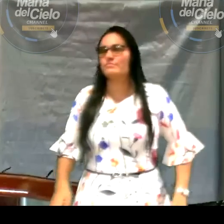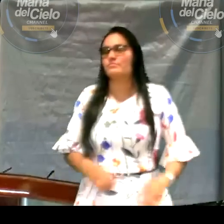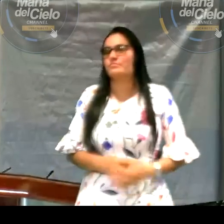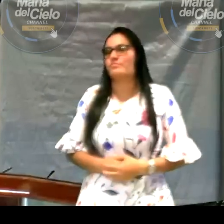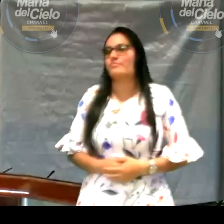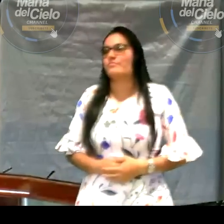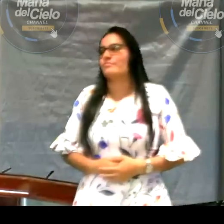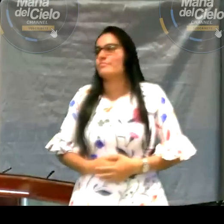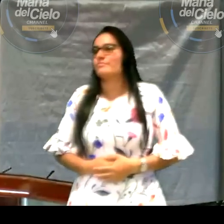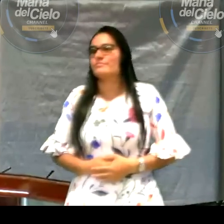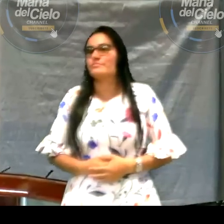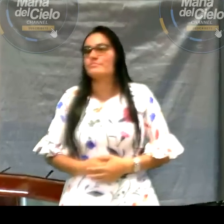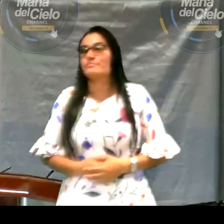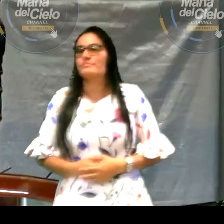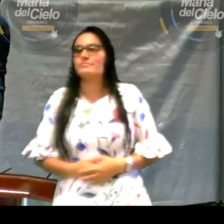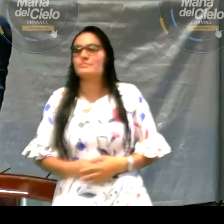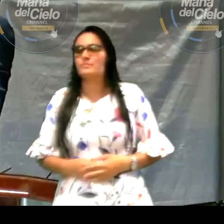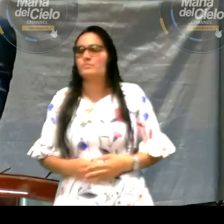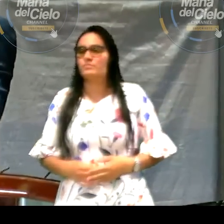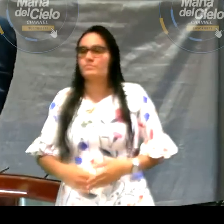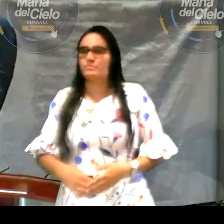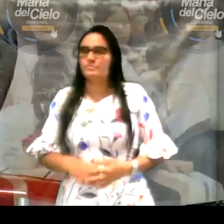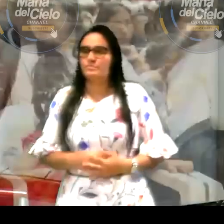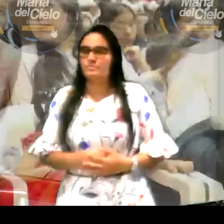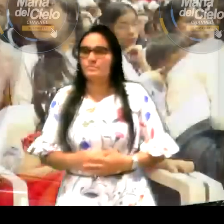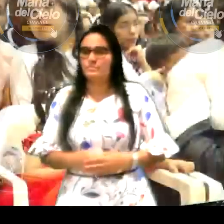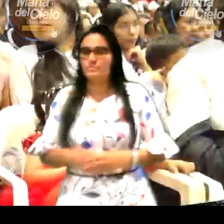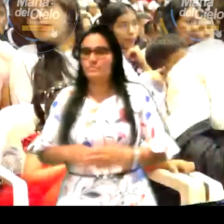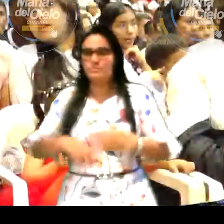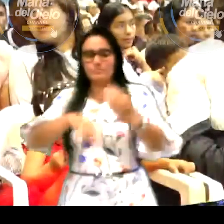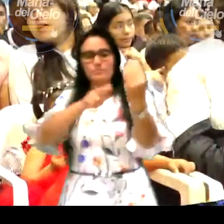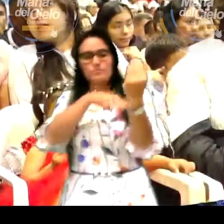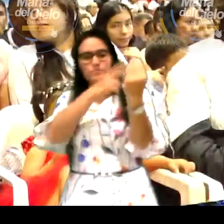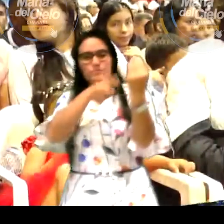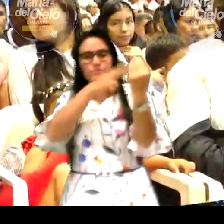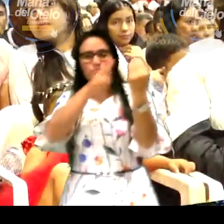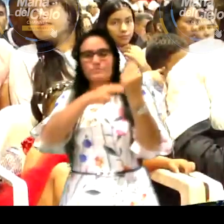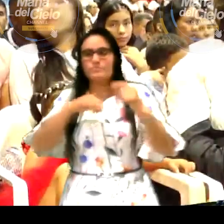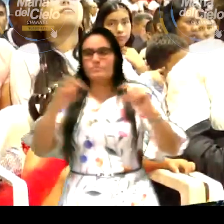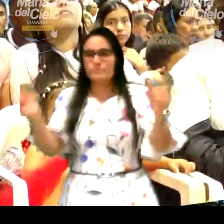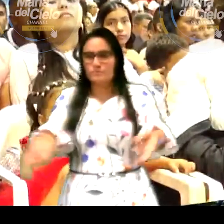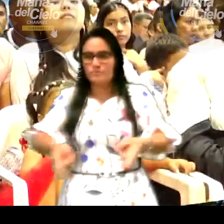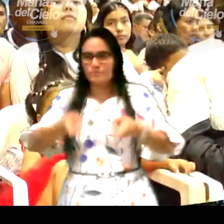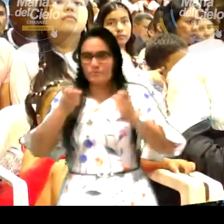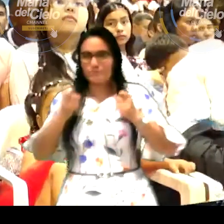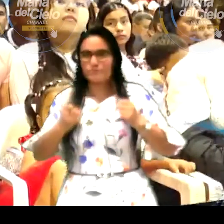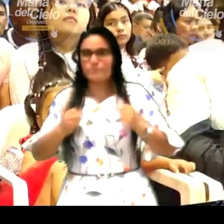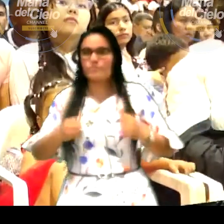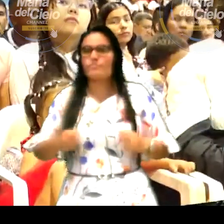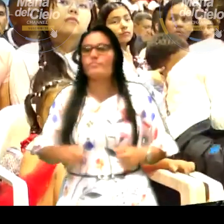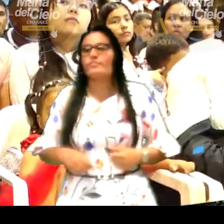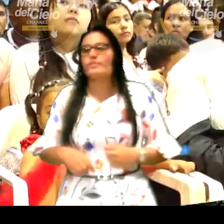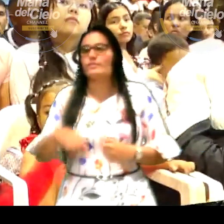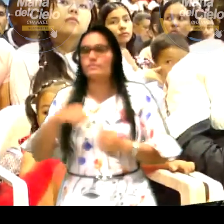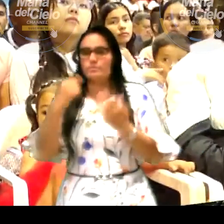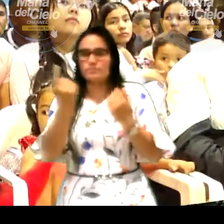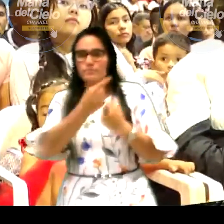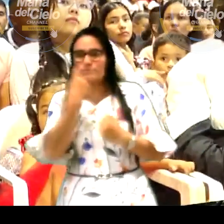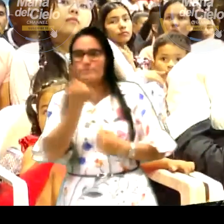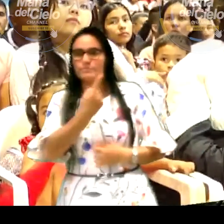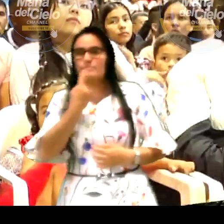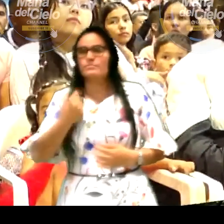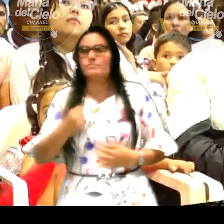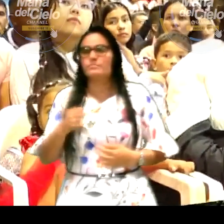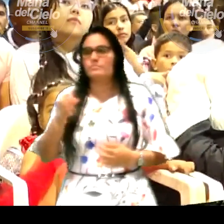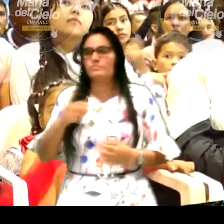perfil maravilloso, pero no son ellos los que salvan. El que salva aquí, el único que puede hacer algo por ti